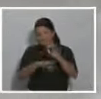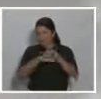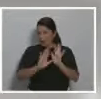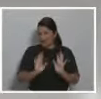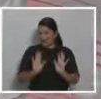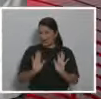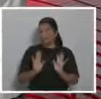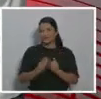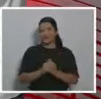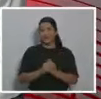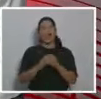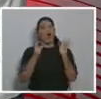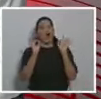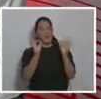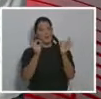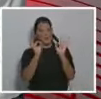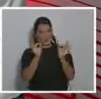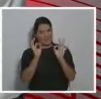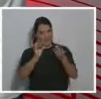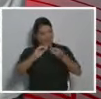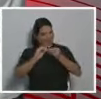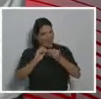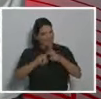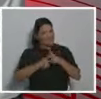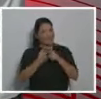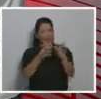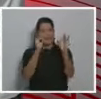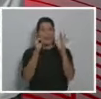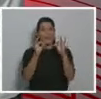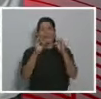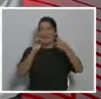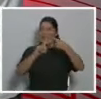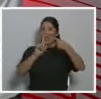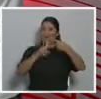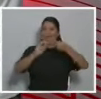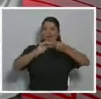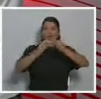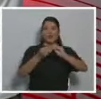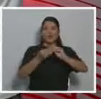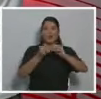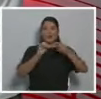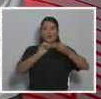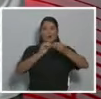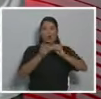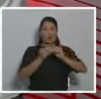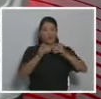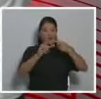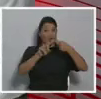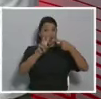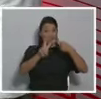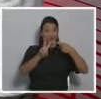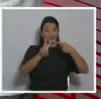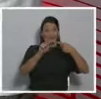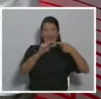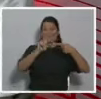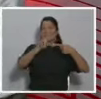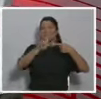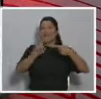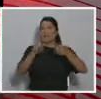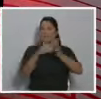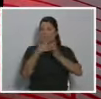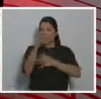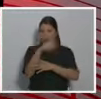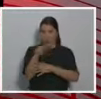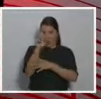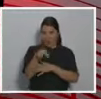ahí sería. ¡Ah, bien, muy Meli. Bien! Empezamos muy bien. 100,000 colones. Aplausos y todo, Franklin, bien. Porque esto se pone bueno.